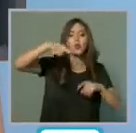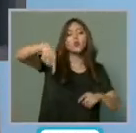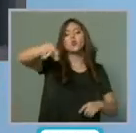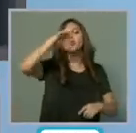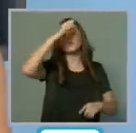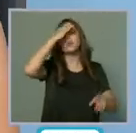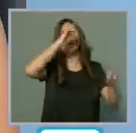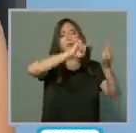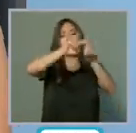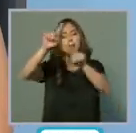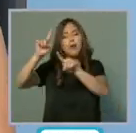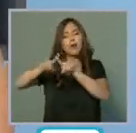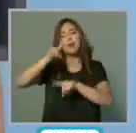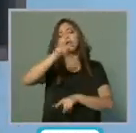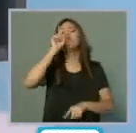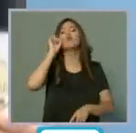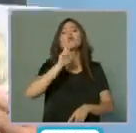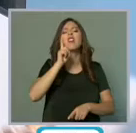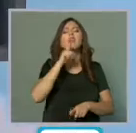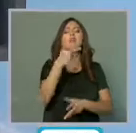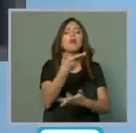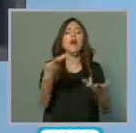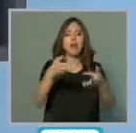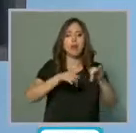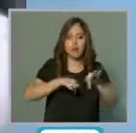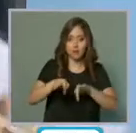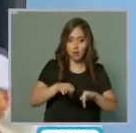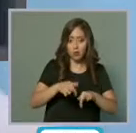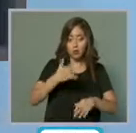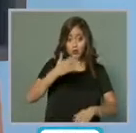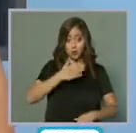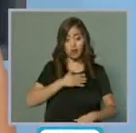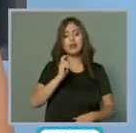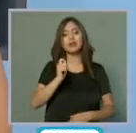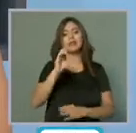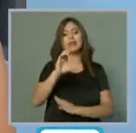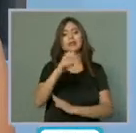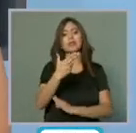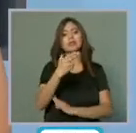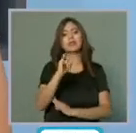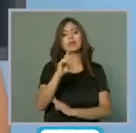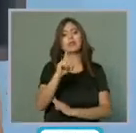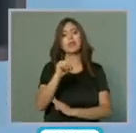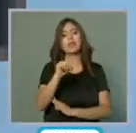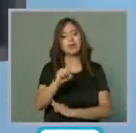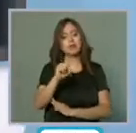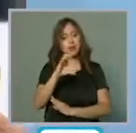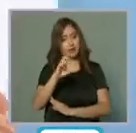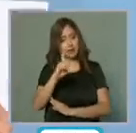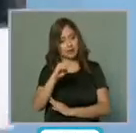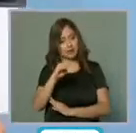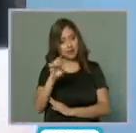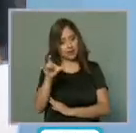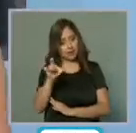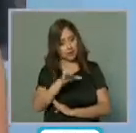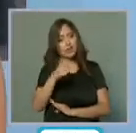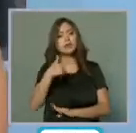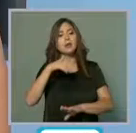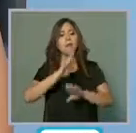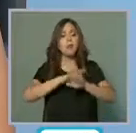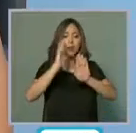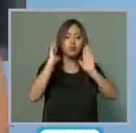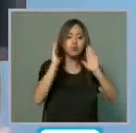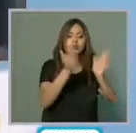montón de mujeres que están dedicándose a esto. En mi caso, con Chida CDMX me toca mucho más enfocarme, por ejemplo, a fotografía